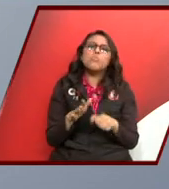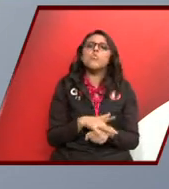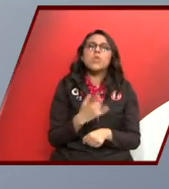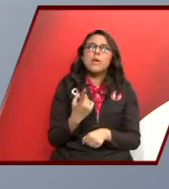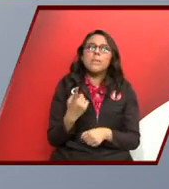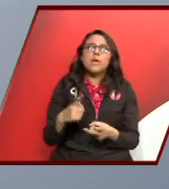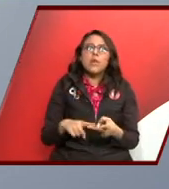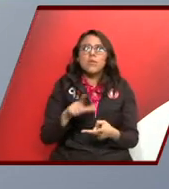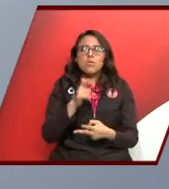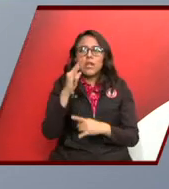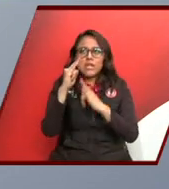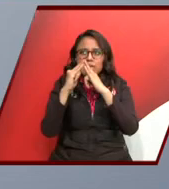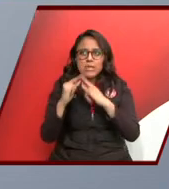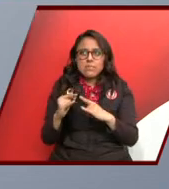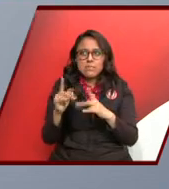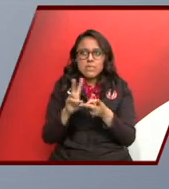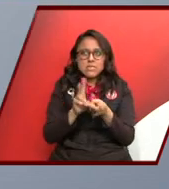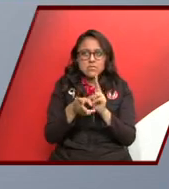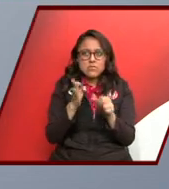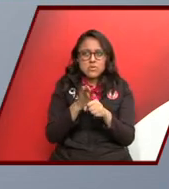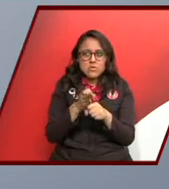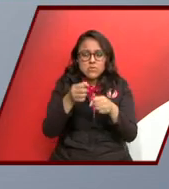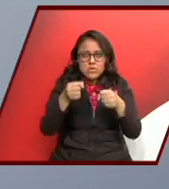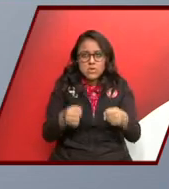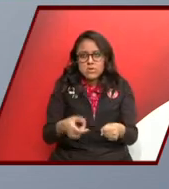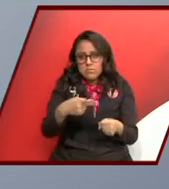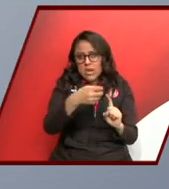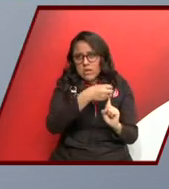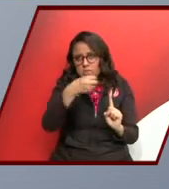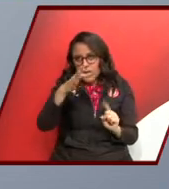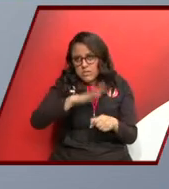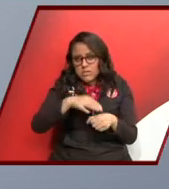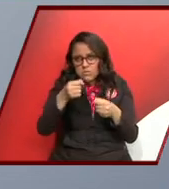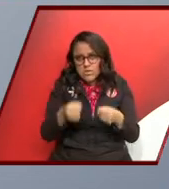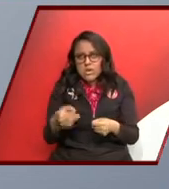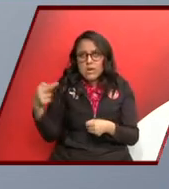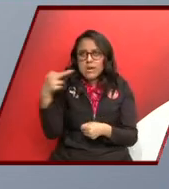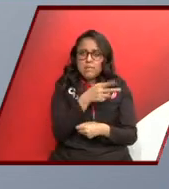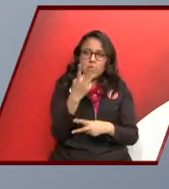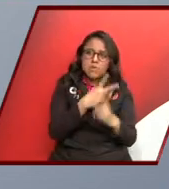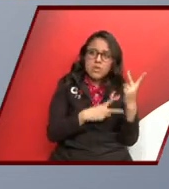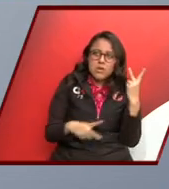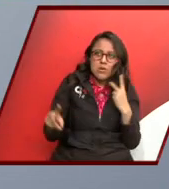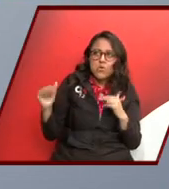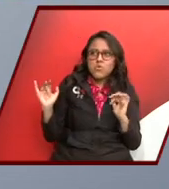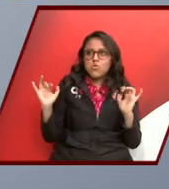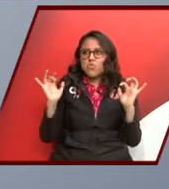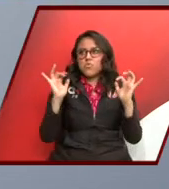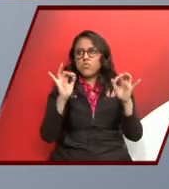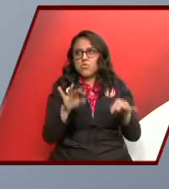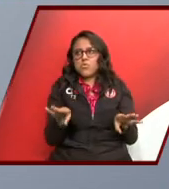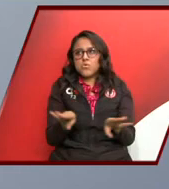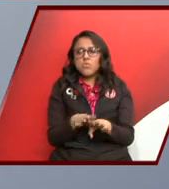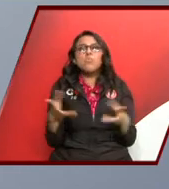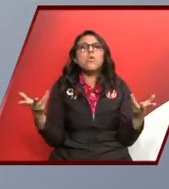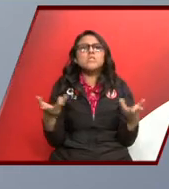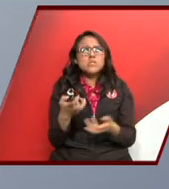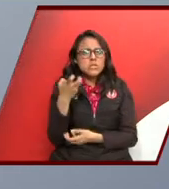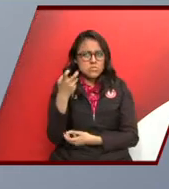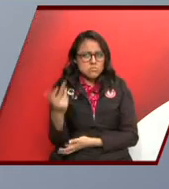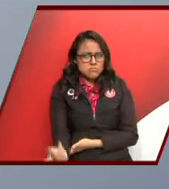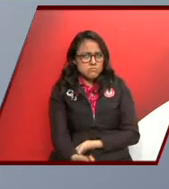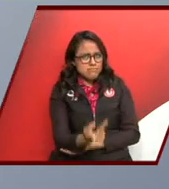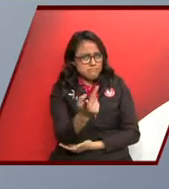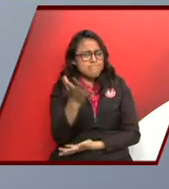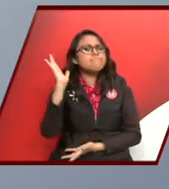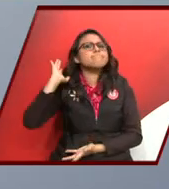Y para quitar una carpa de vecinos que están organizando para su seguridad, ¿sí llegaron en friega? Ahí están, pero en friega. La